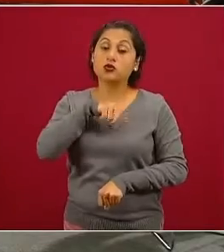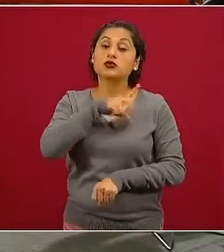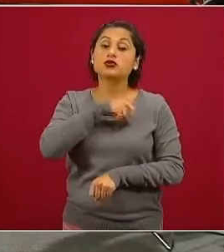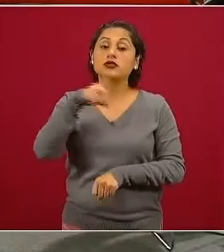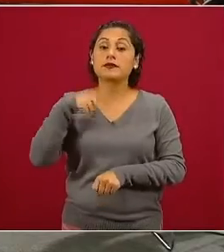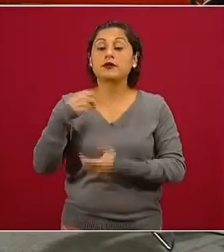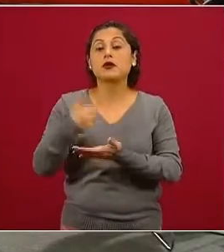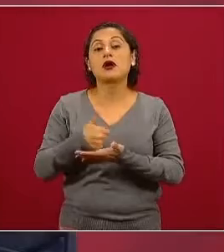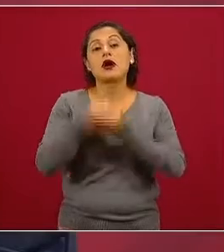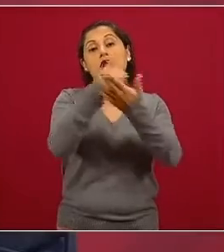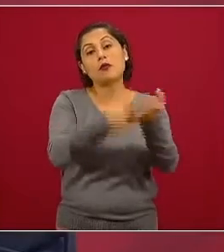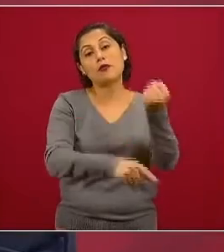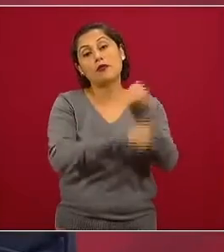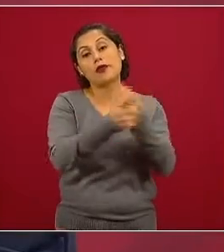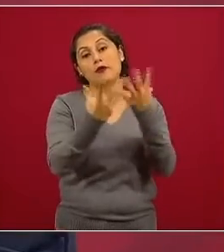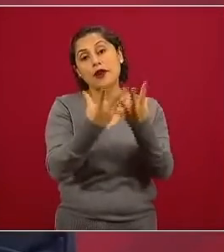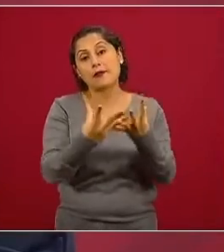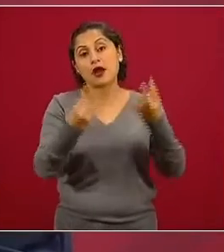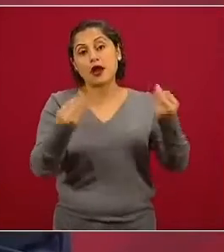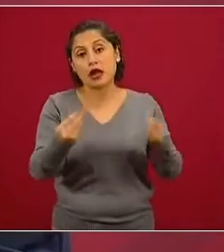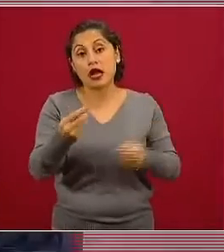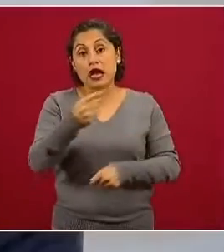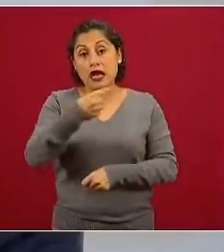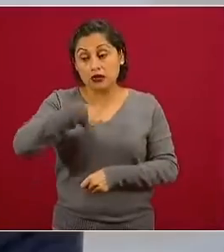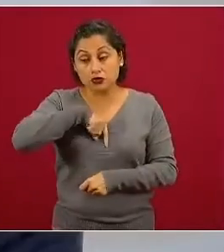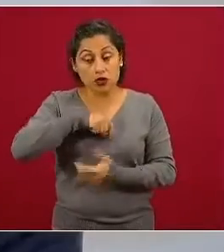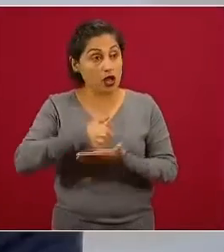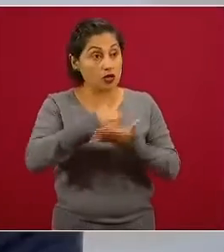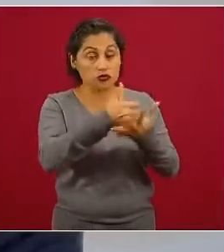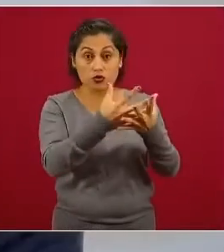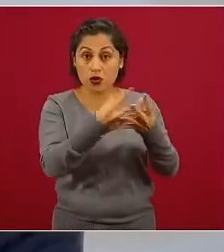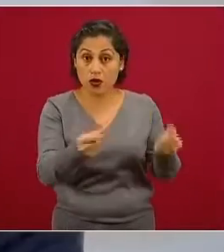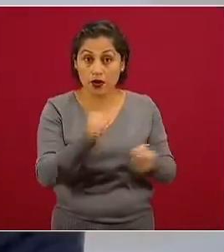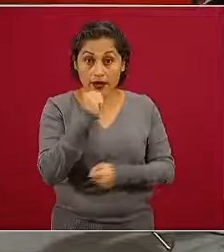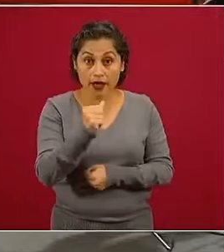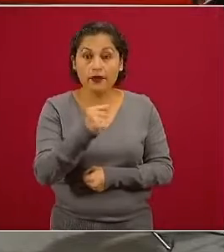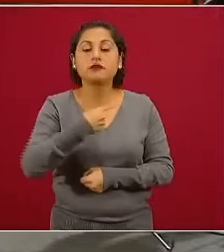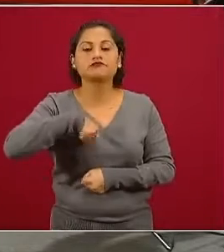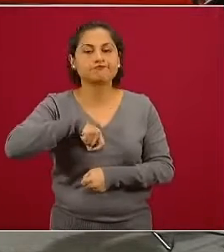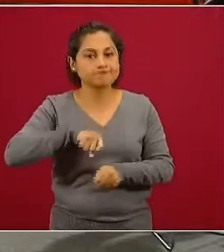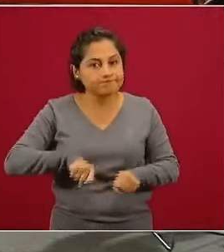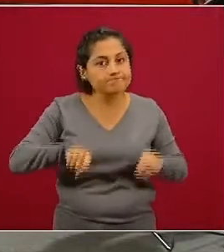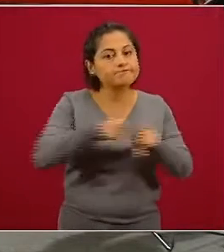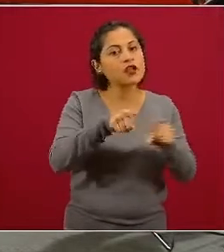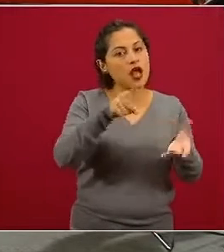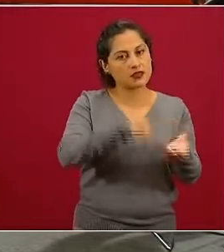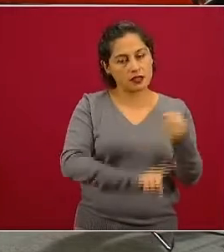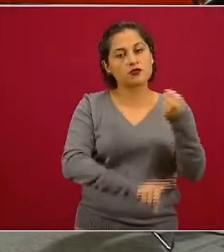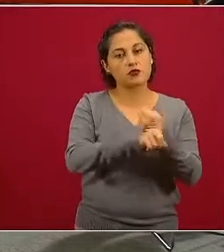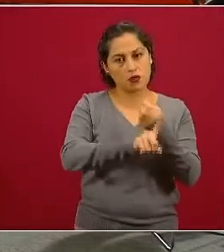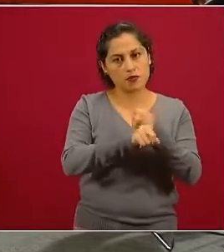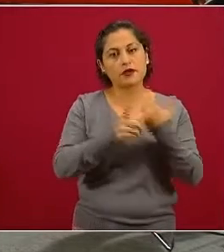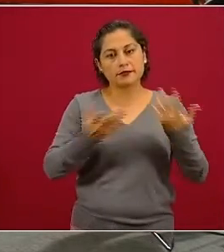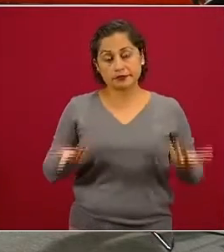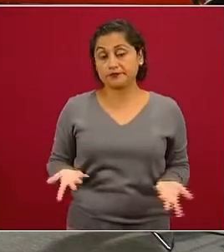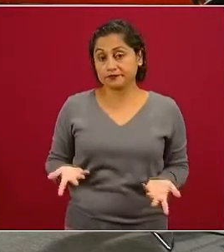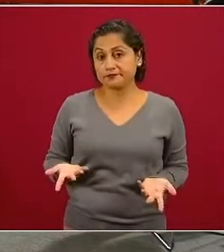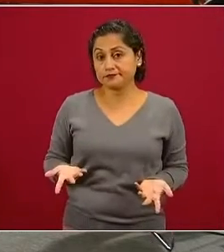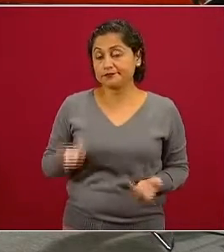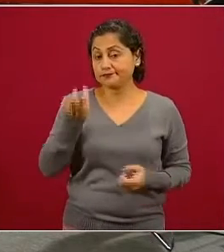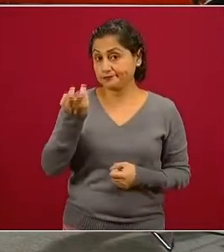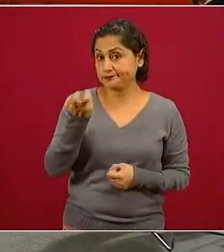un tema ni un poco banal, es un tema, yo diría, sustancial. A los colegas periodistas le digo, periodistas que yo fui por 20